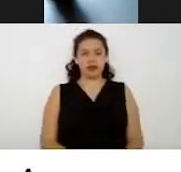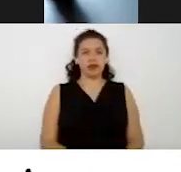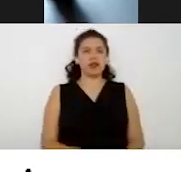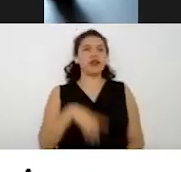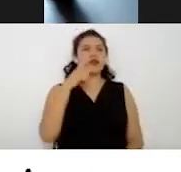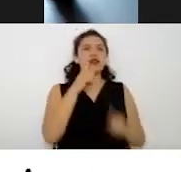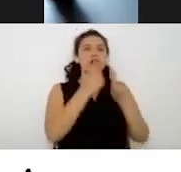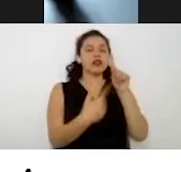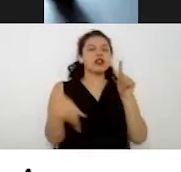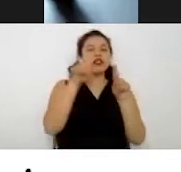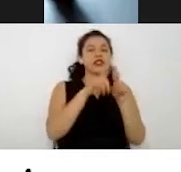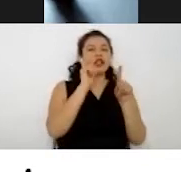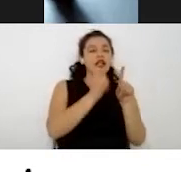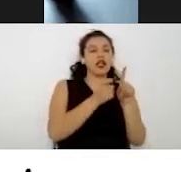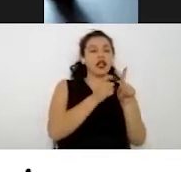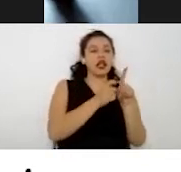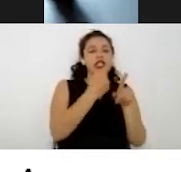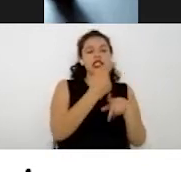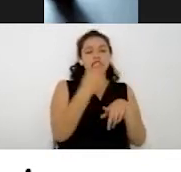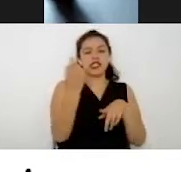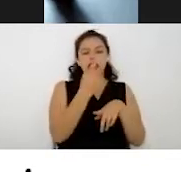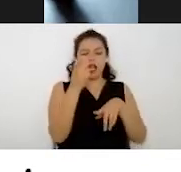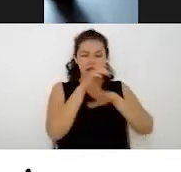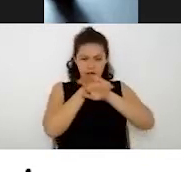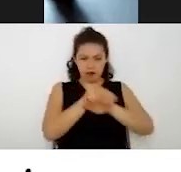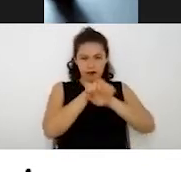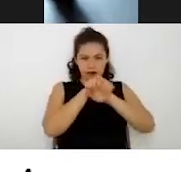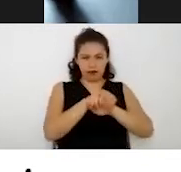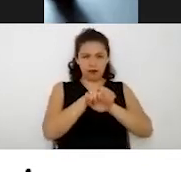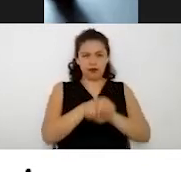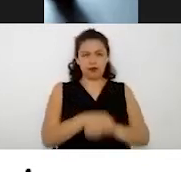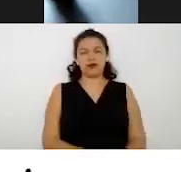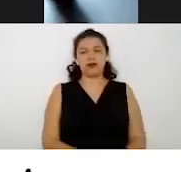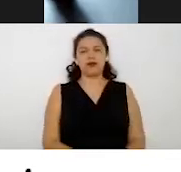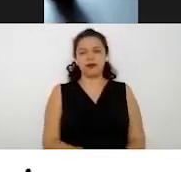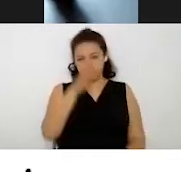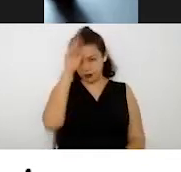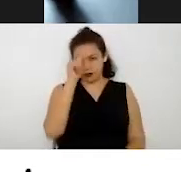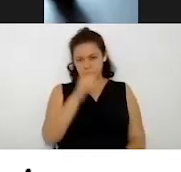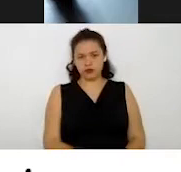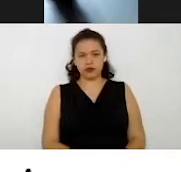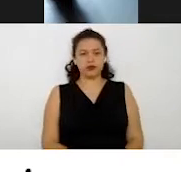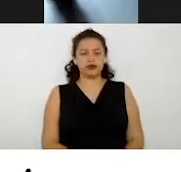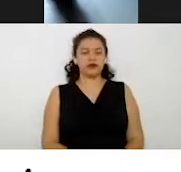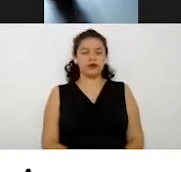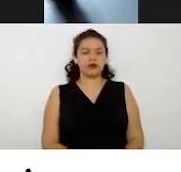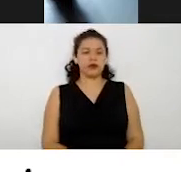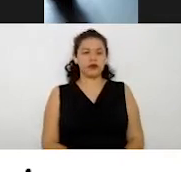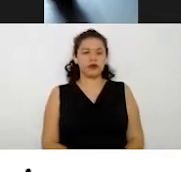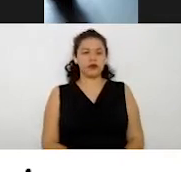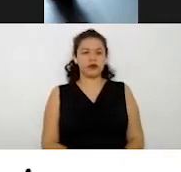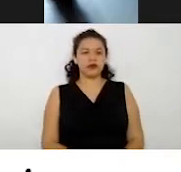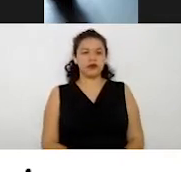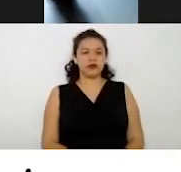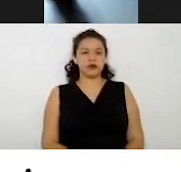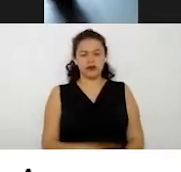a estar conformado por 100 compresiones. ¿De acuerdo? Ahora bien, aquí ustedes me